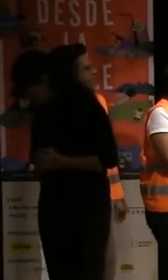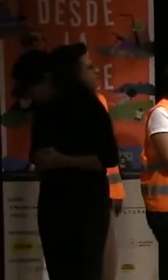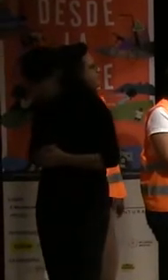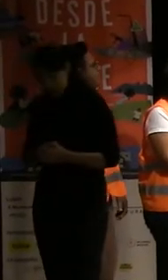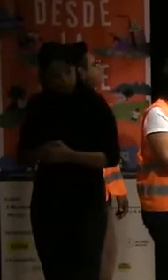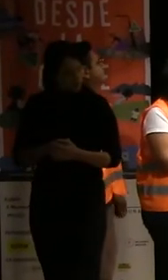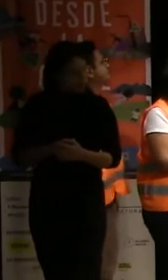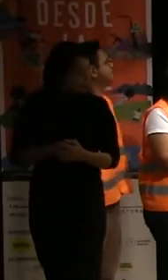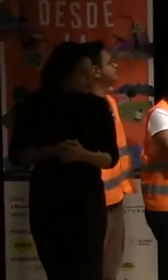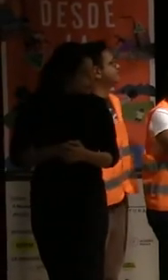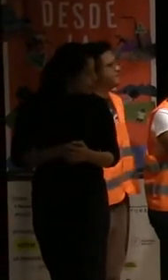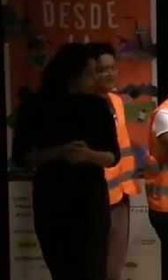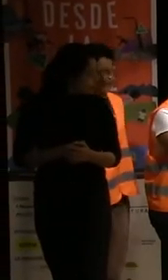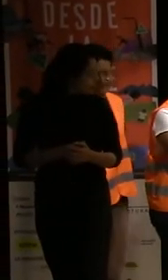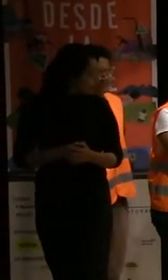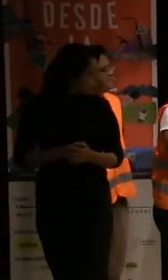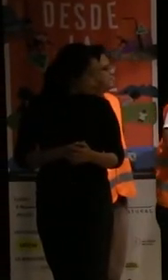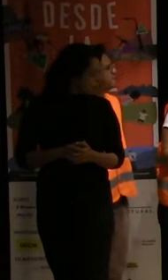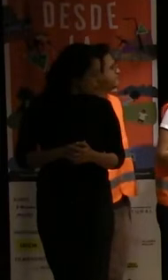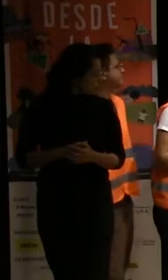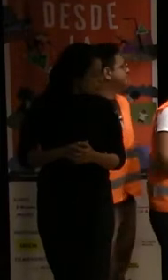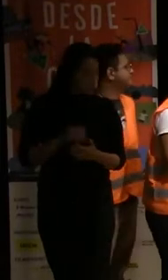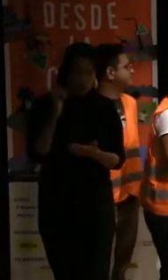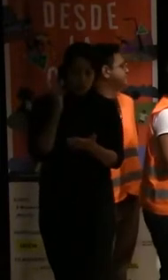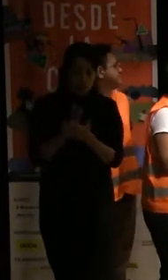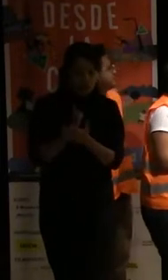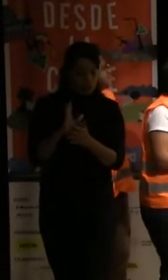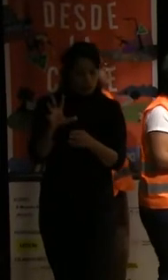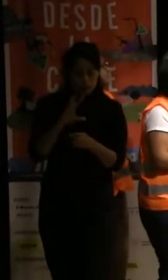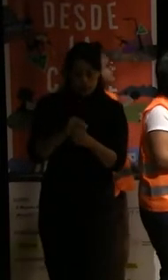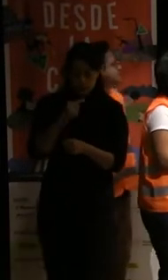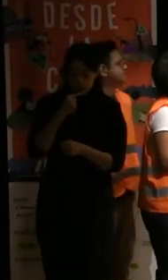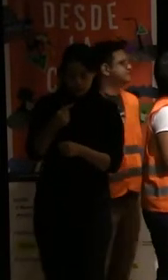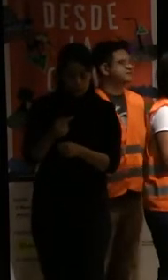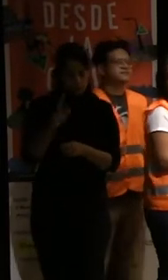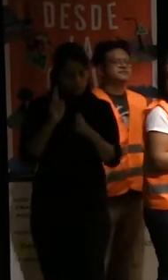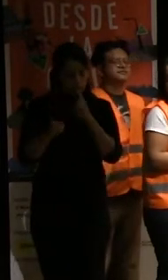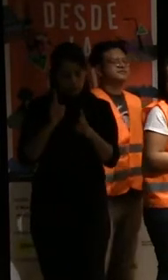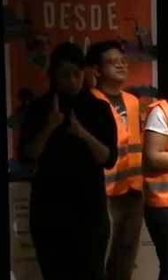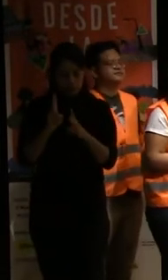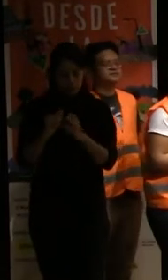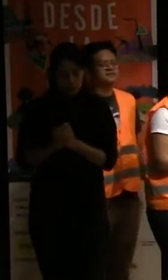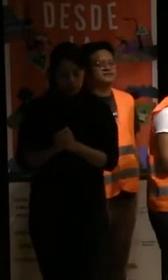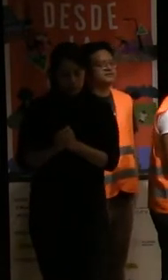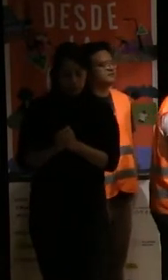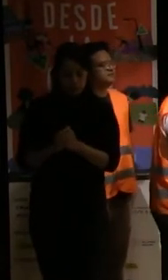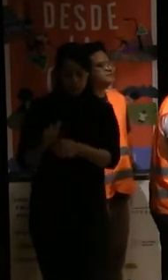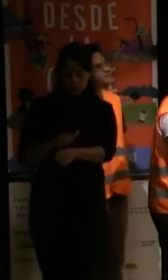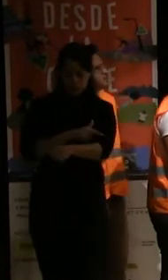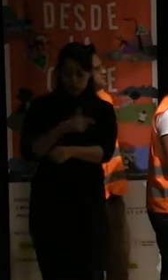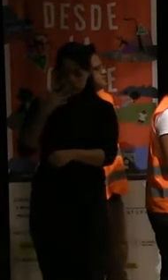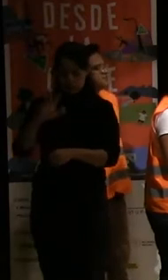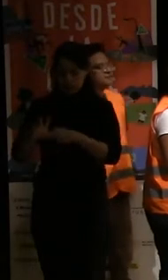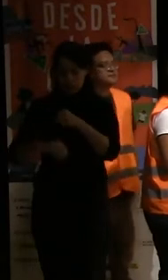y bueno este sí solo para complementar un poco lo que hemos venido hablando evidentemente a lo largo de esos